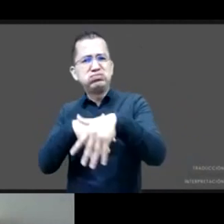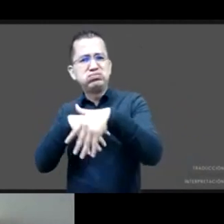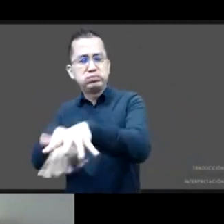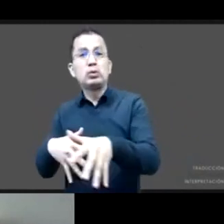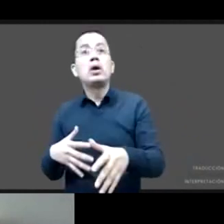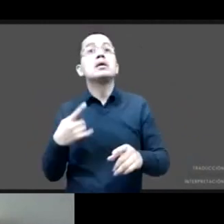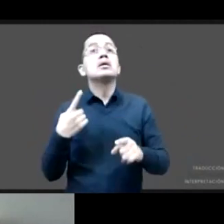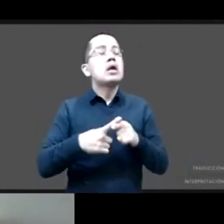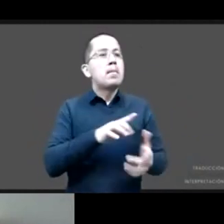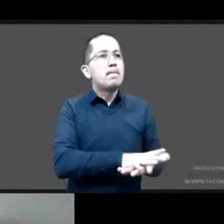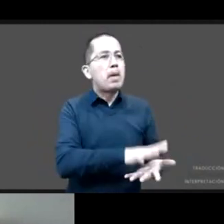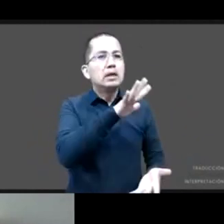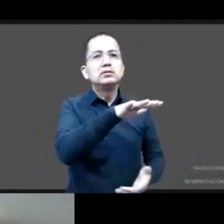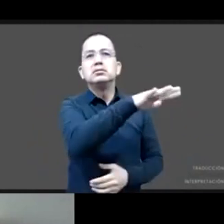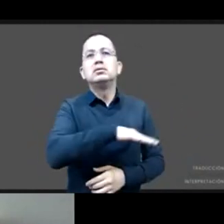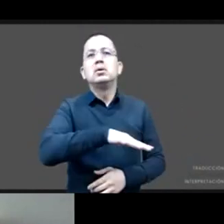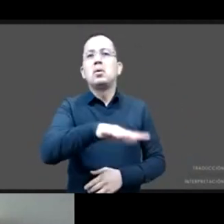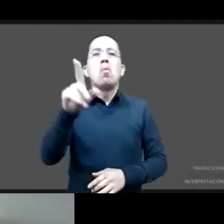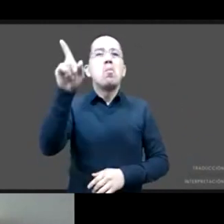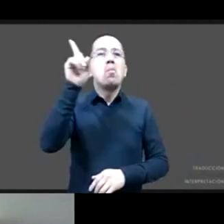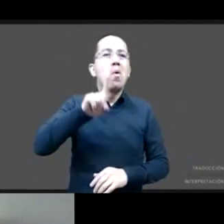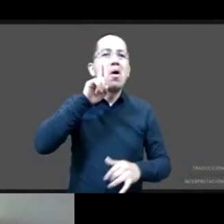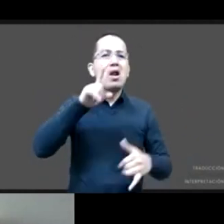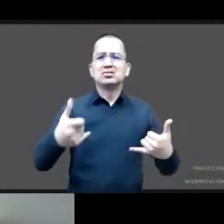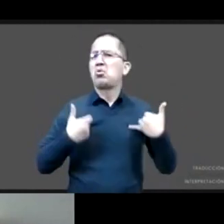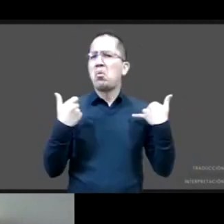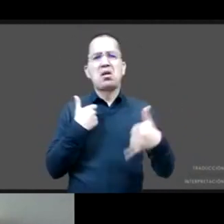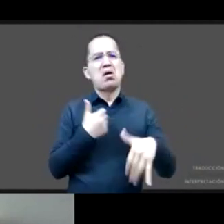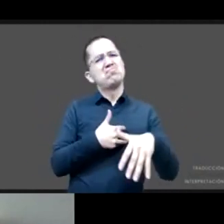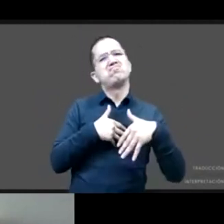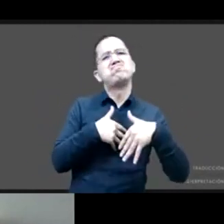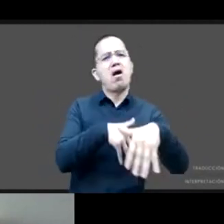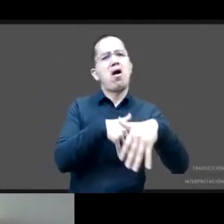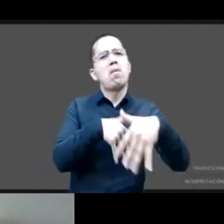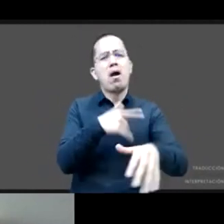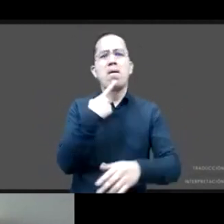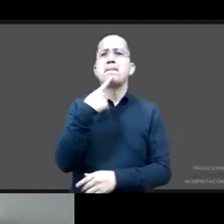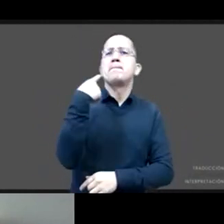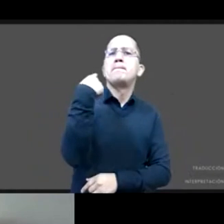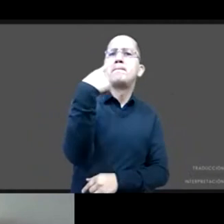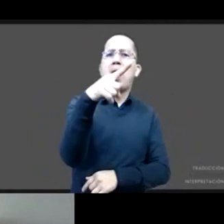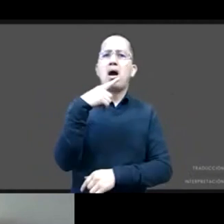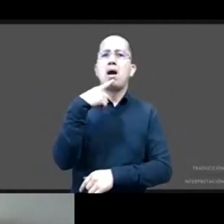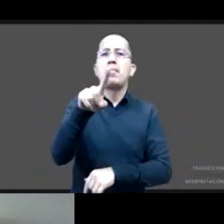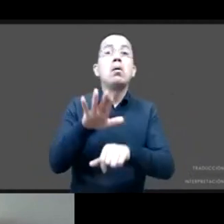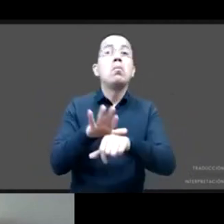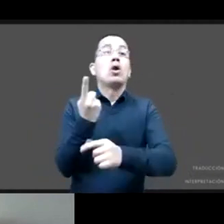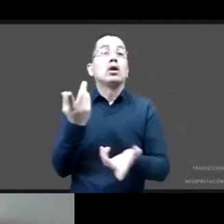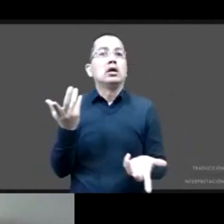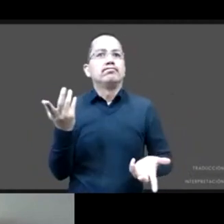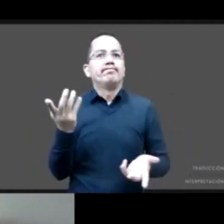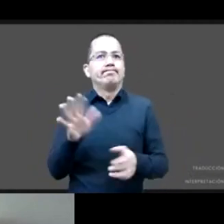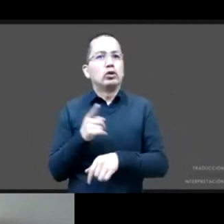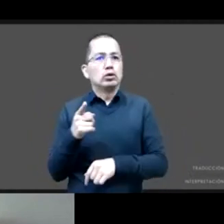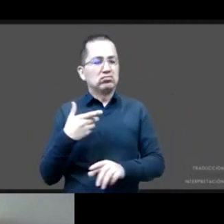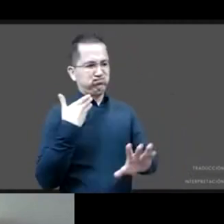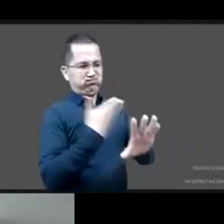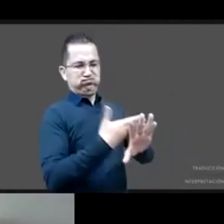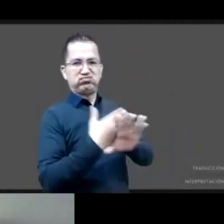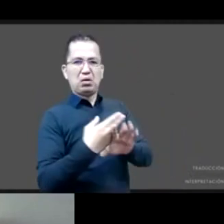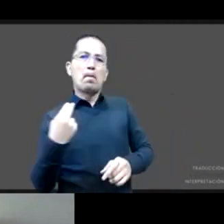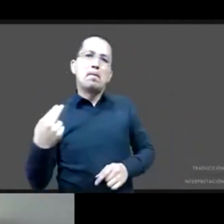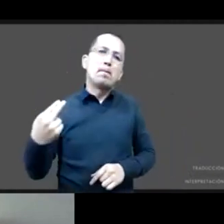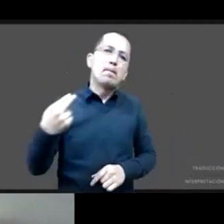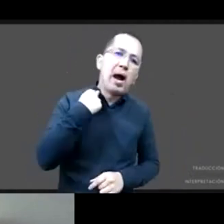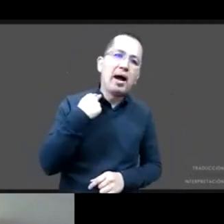de mujeres jóvenes que estaban protestando básicamente por la violencia feminicida por el acoso